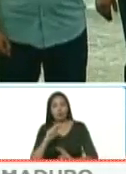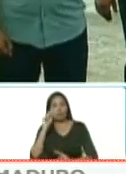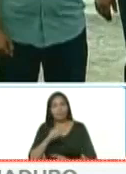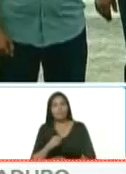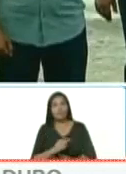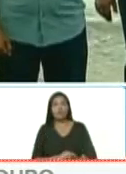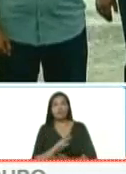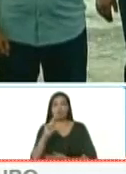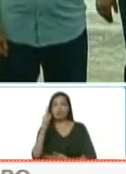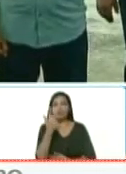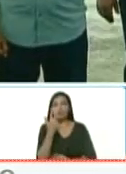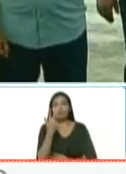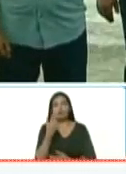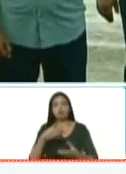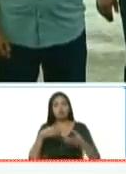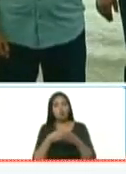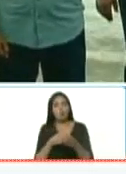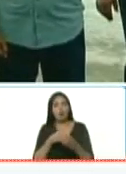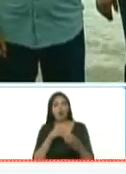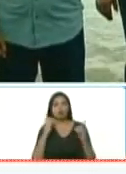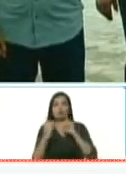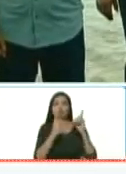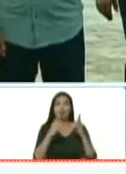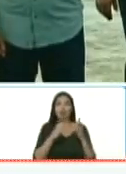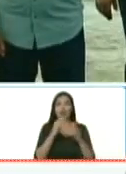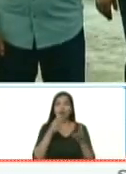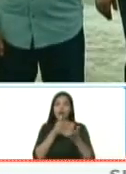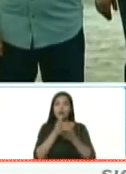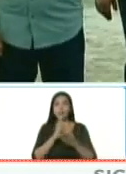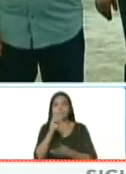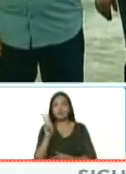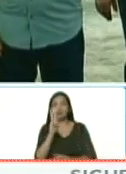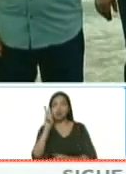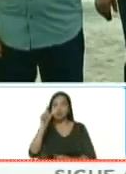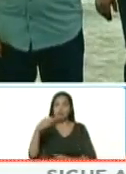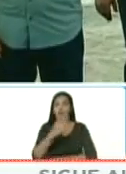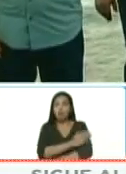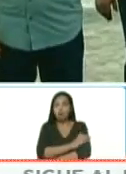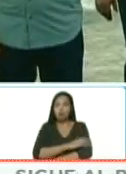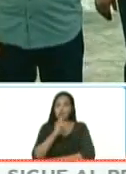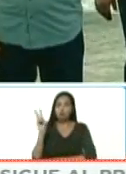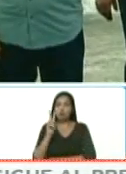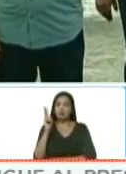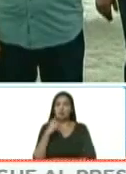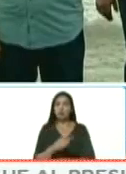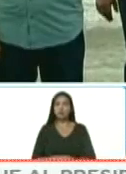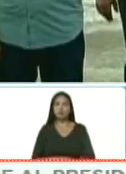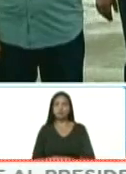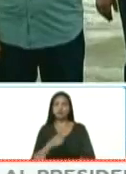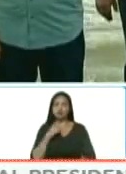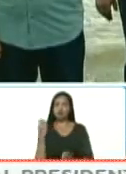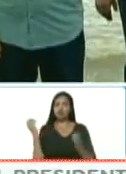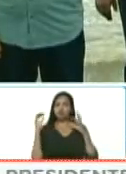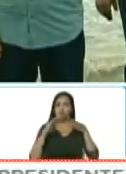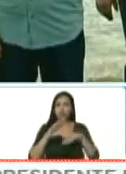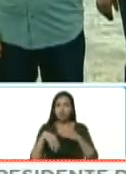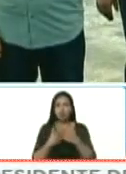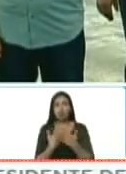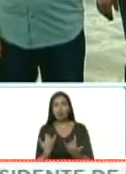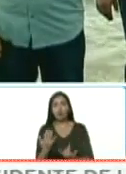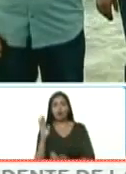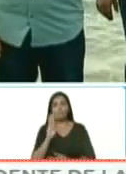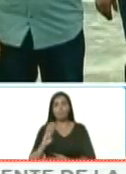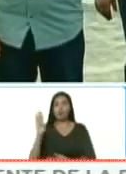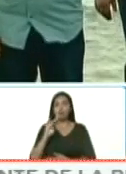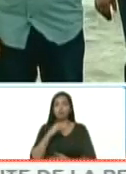de la tercera ronda de diálogo entre Venezuela y la oposición venezolana que estamos llevando adelante en Barbados.